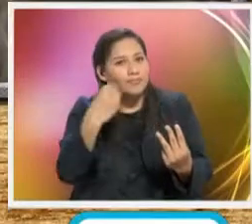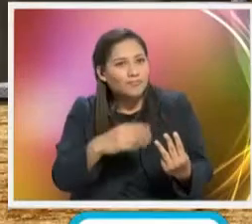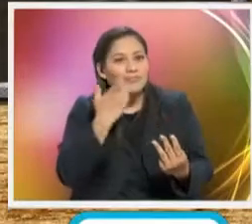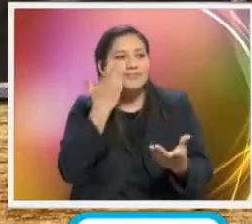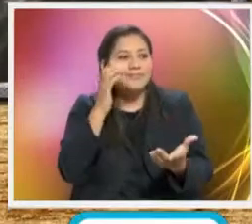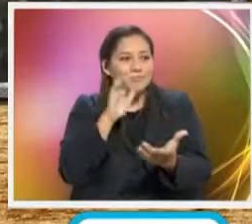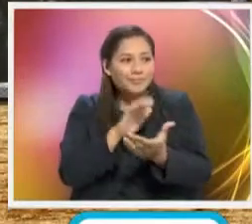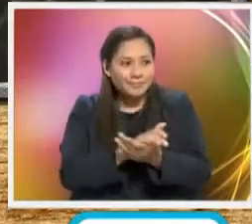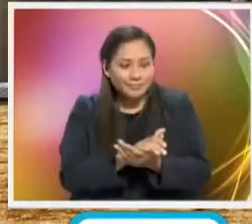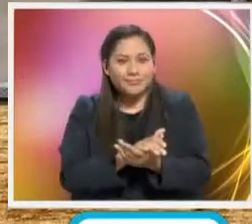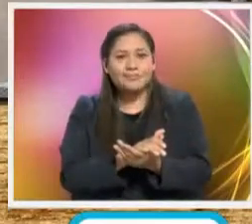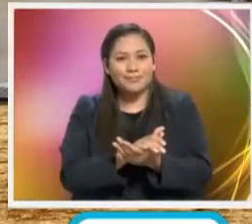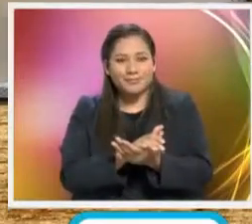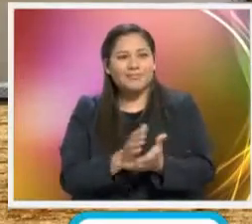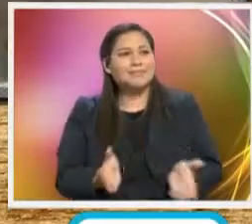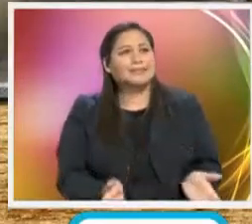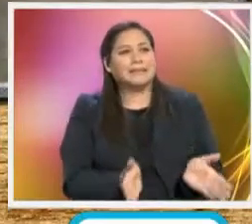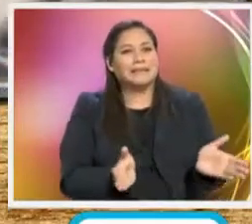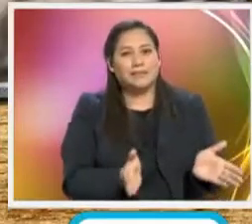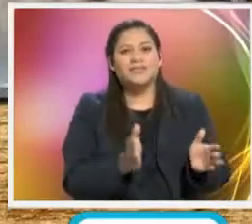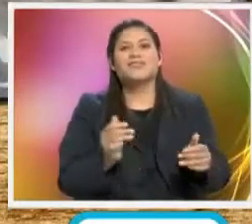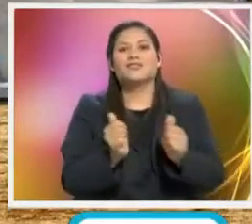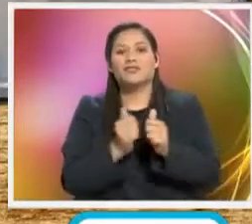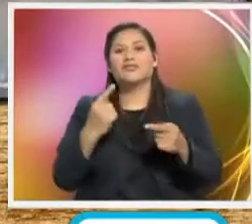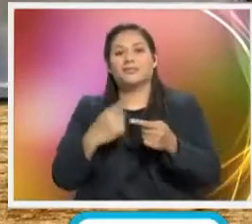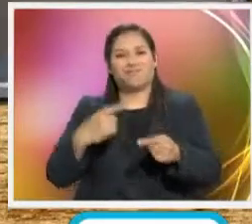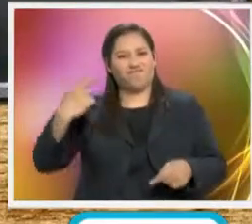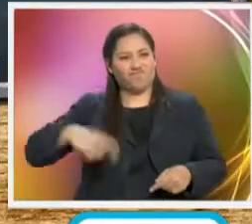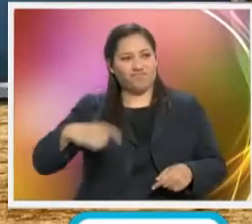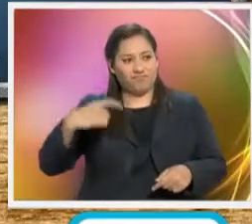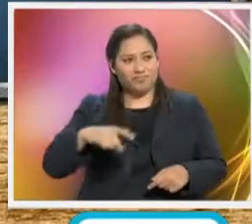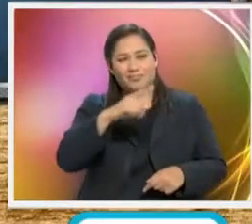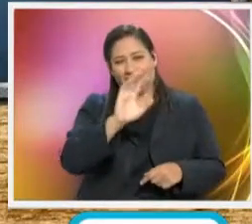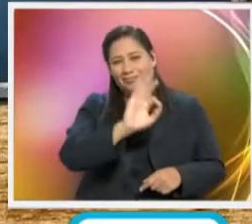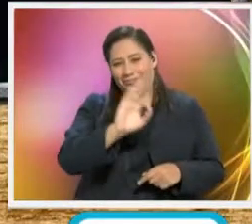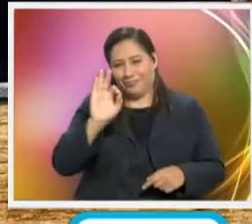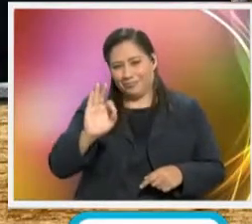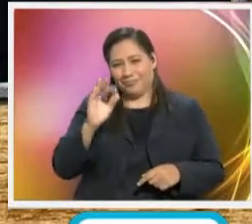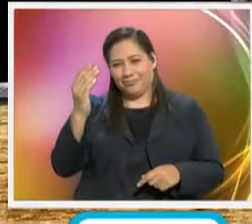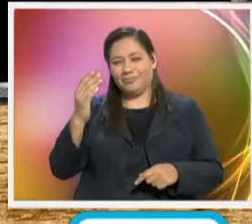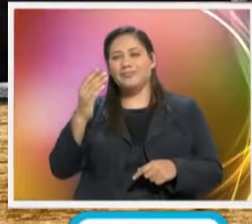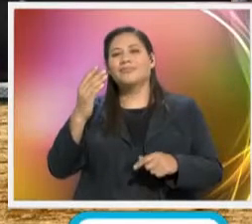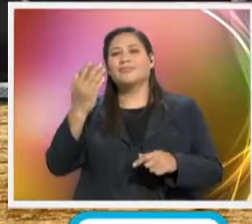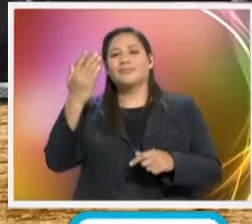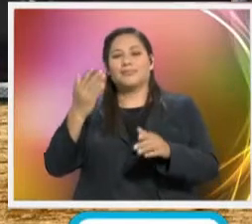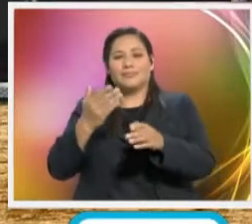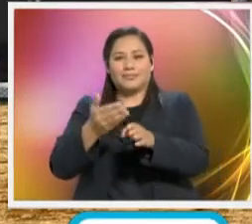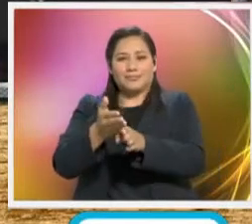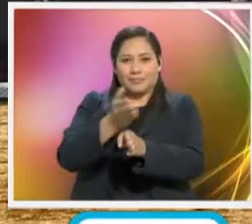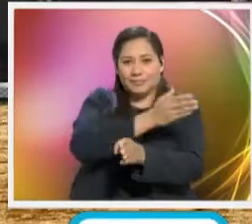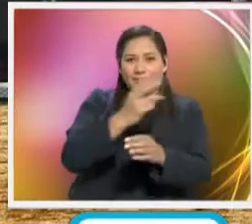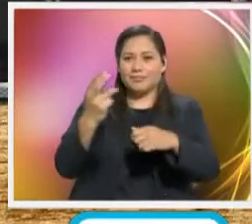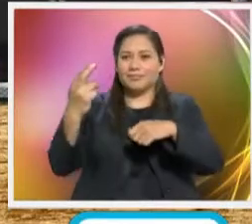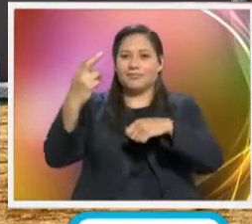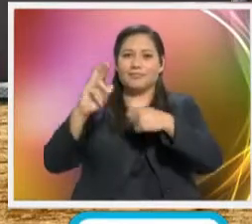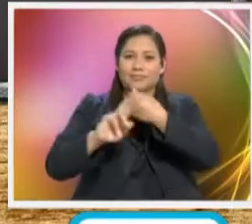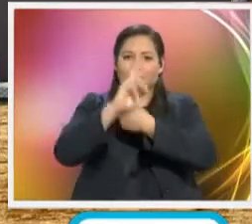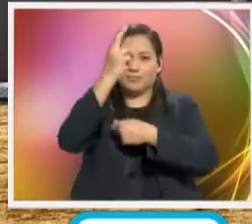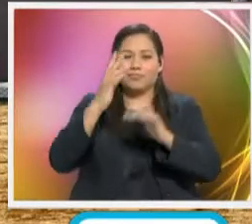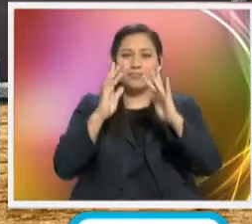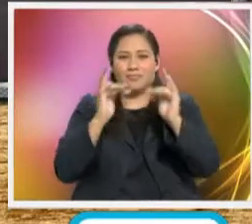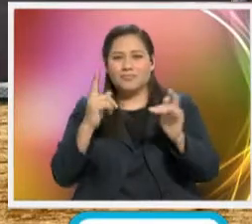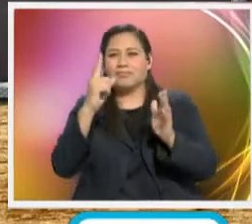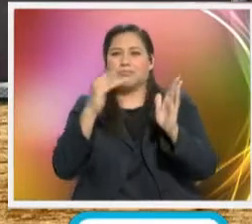forma posible, obviamente con la nobleza. Estamos en tiempos anteriores a la Revolución Francesa, 1770